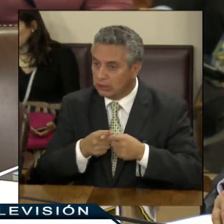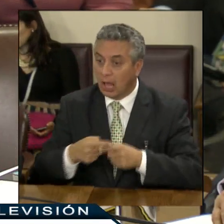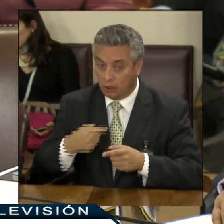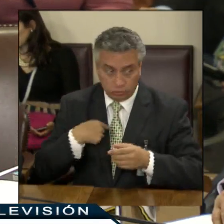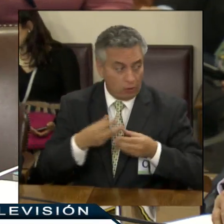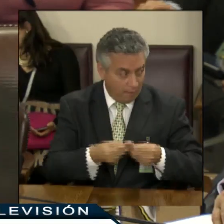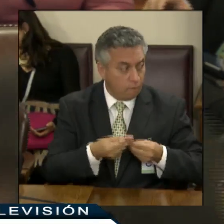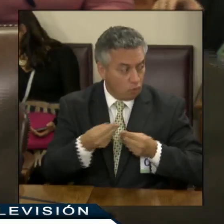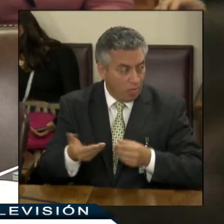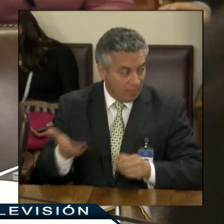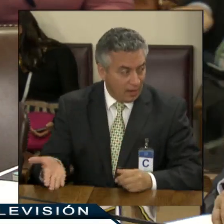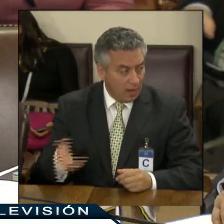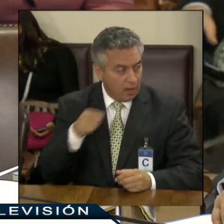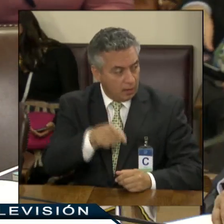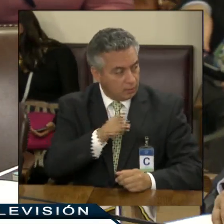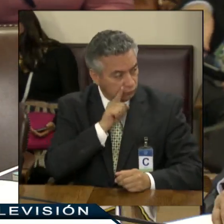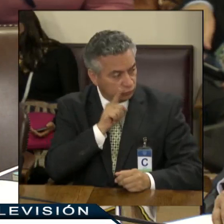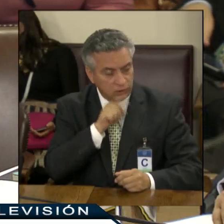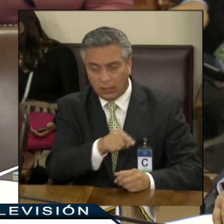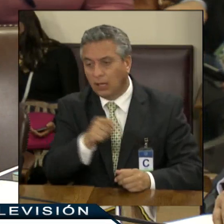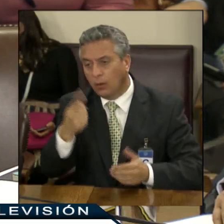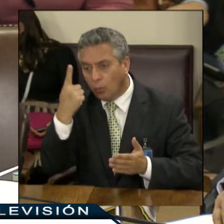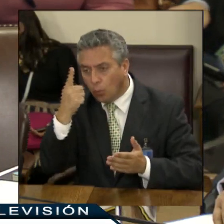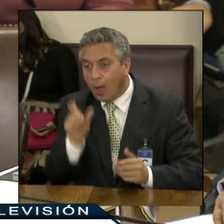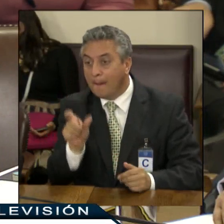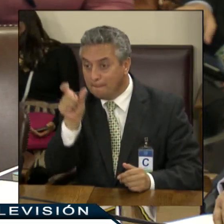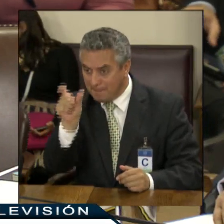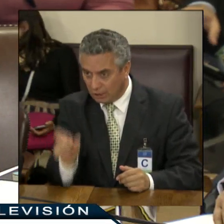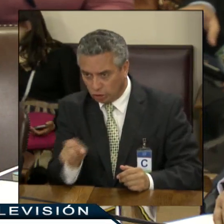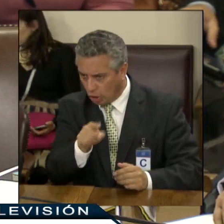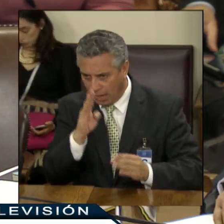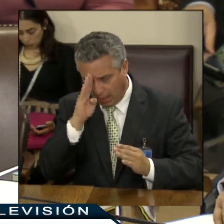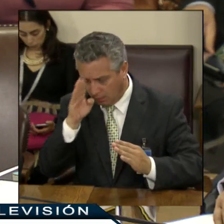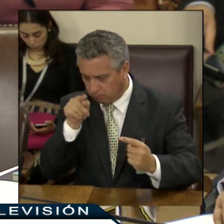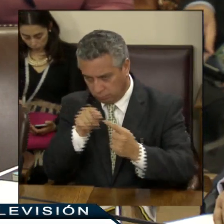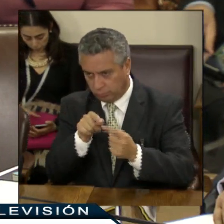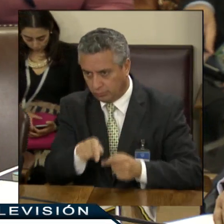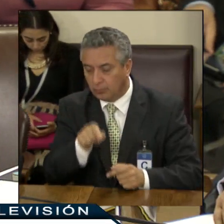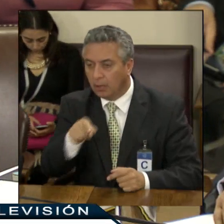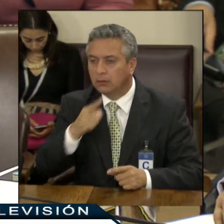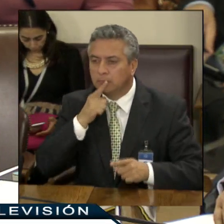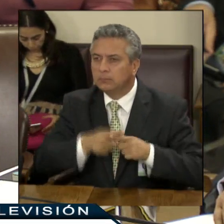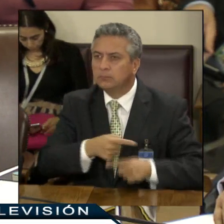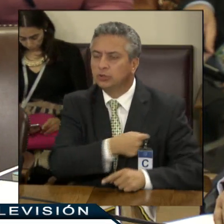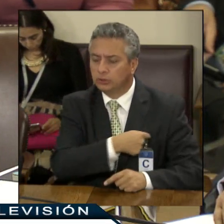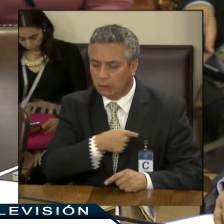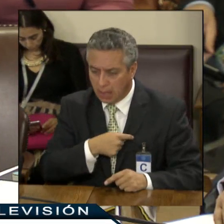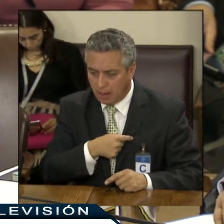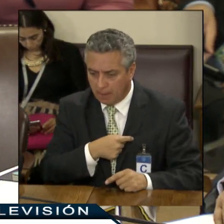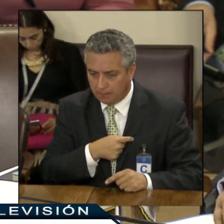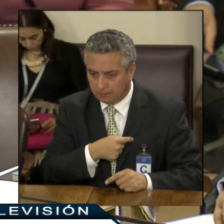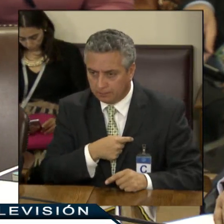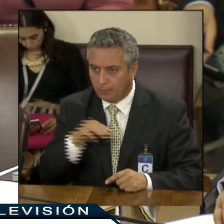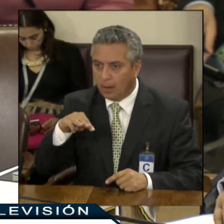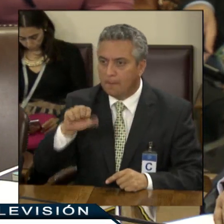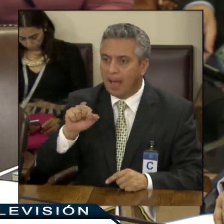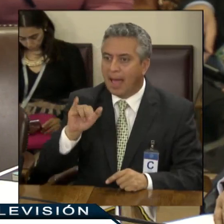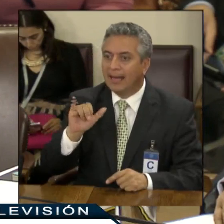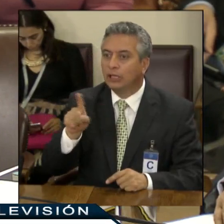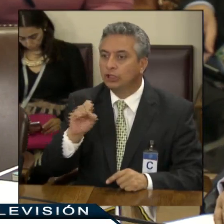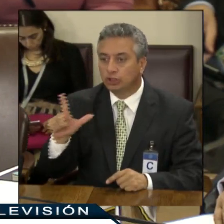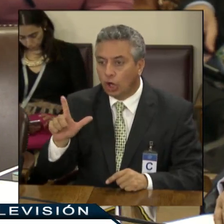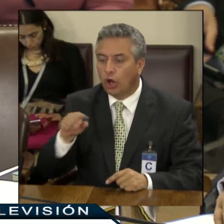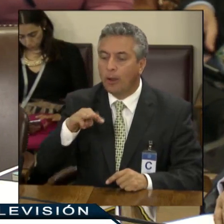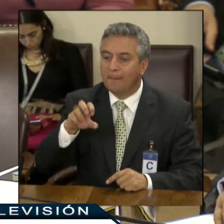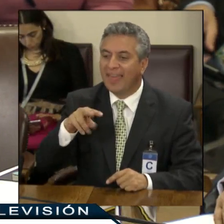a dejar que tiene que ver con con una persona que se llama Marisol Magdalena